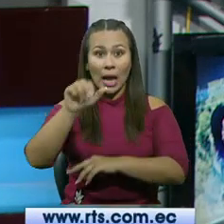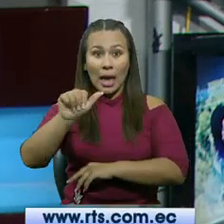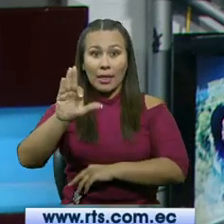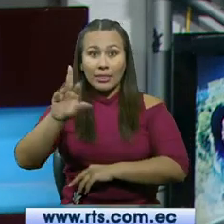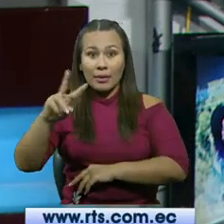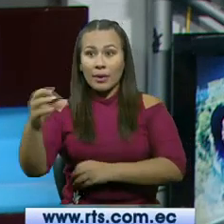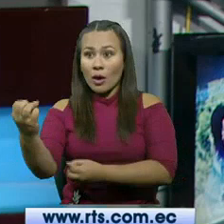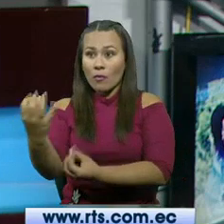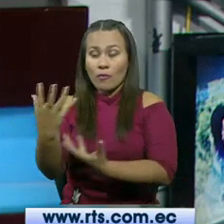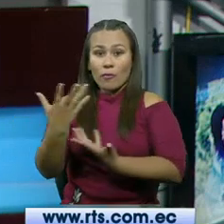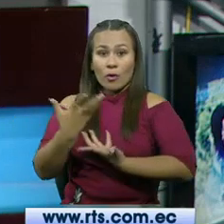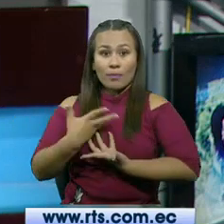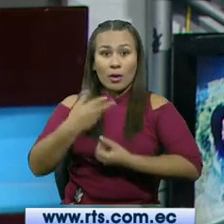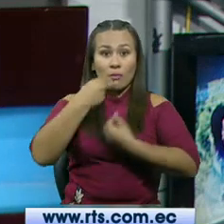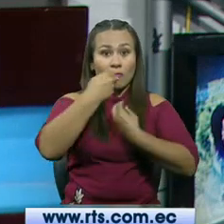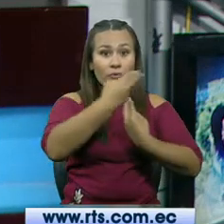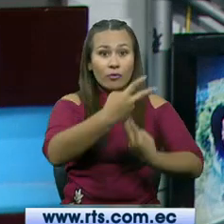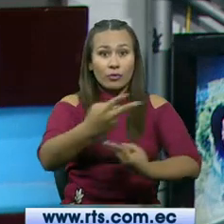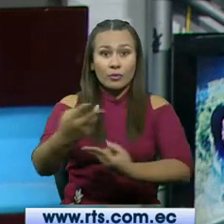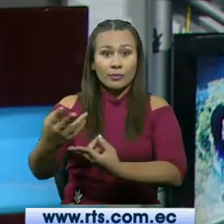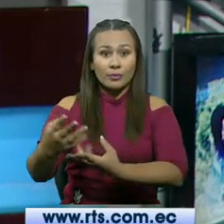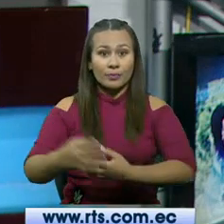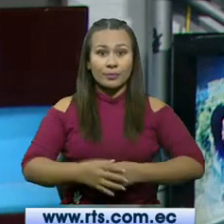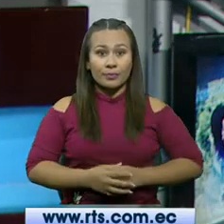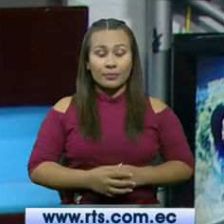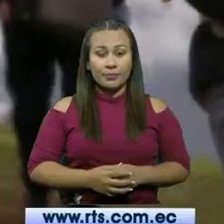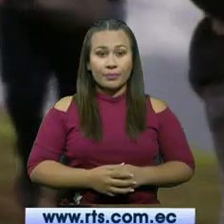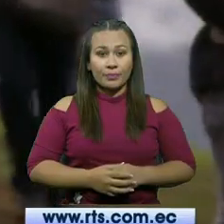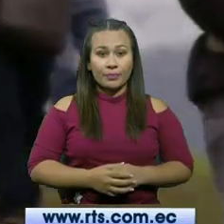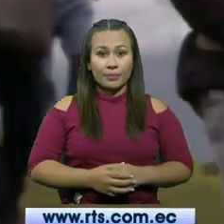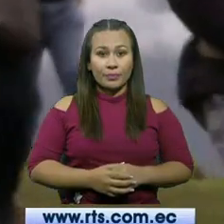a la red de noticias Albavisión.